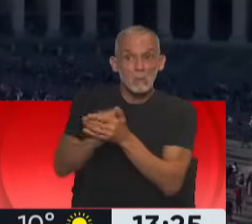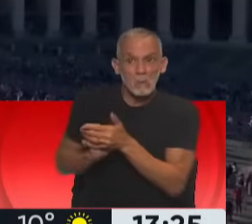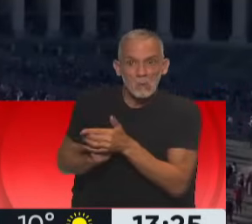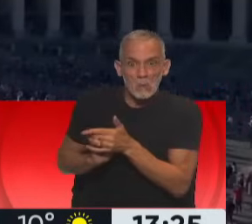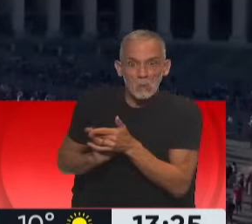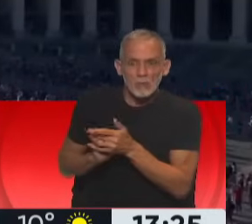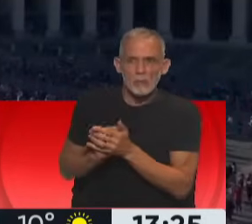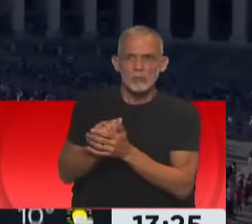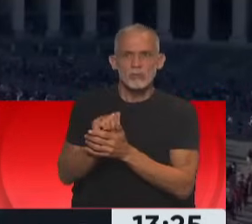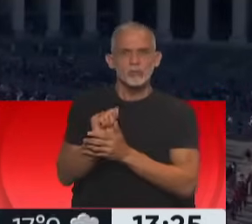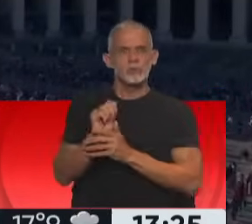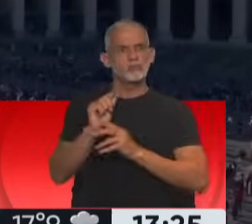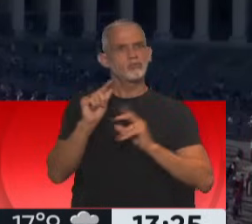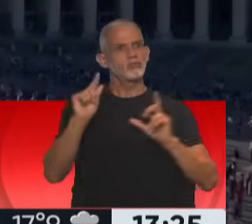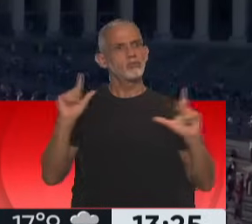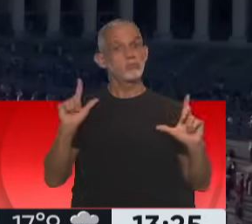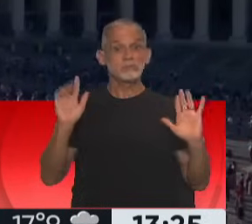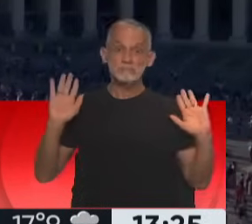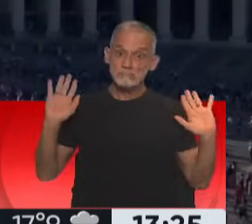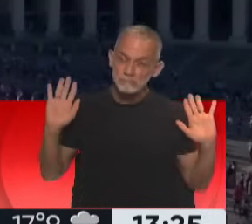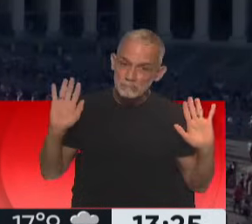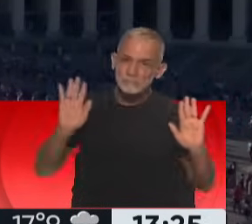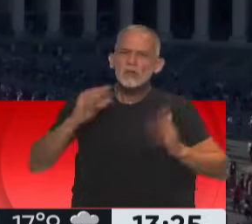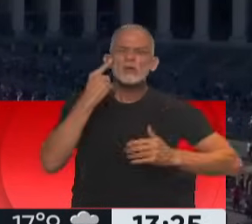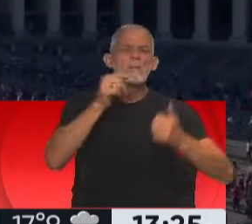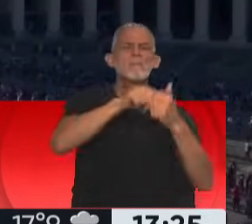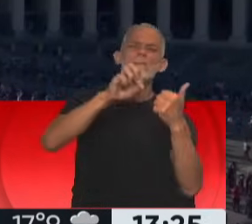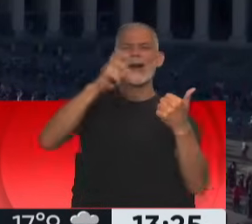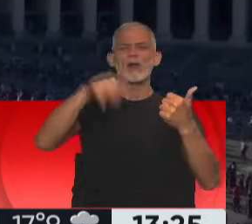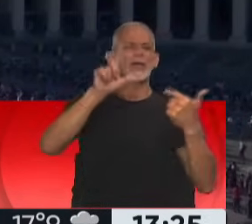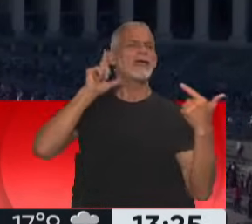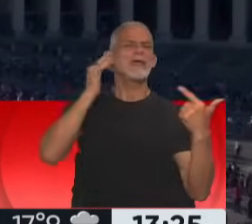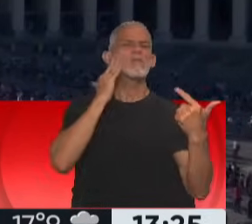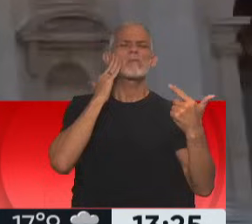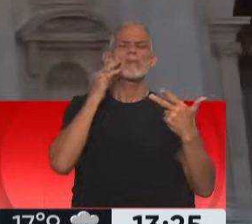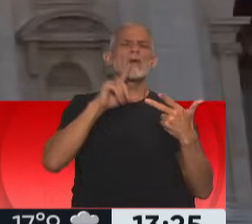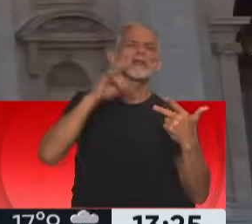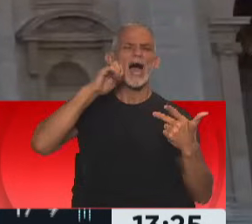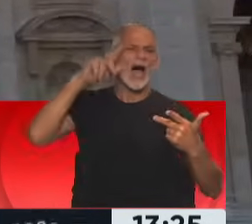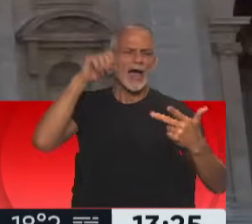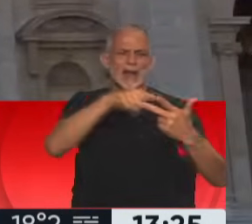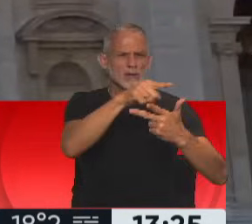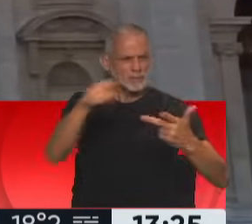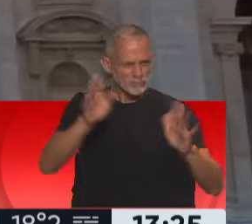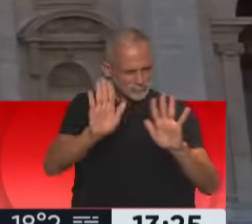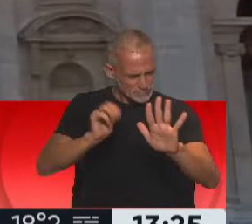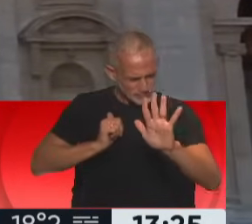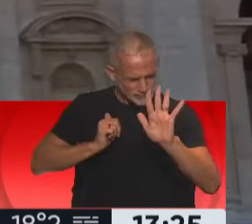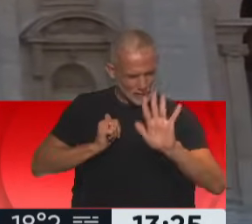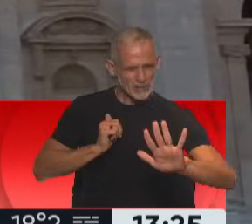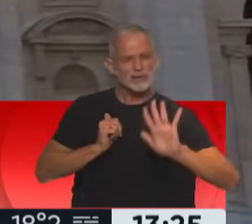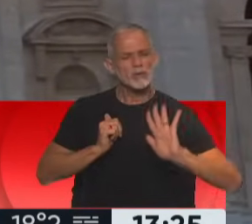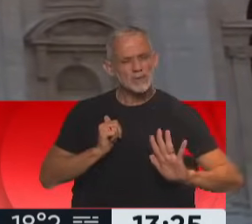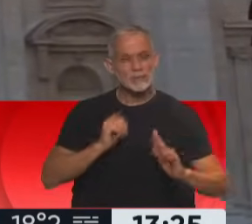Atención, todavía no hablemos de Parolin ni de Tagle. Habrá que esperar, Habrá que esperar.